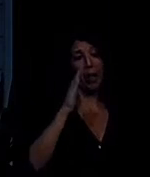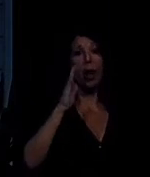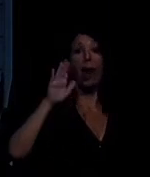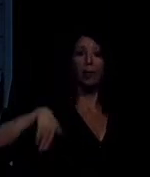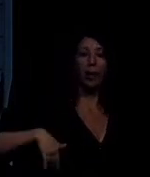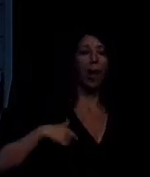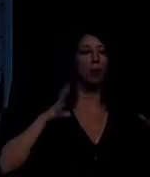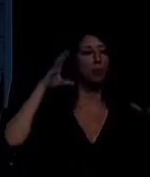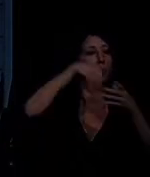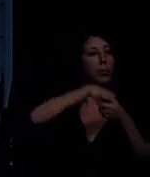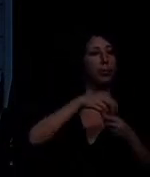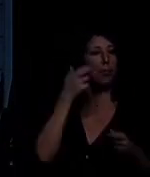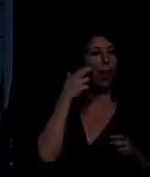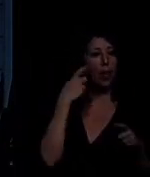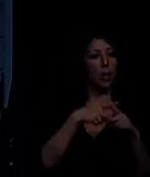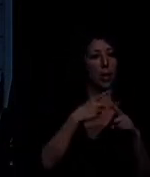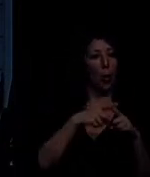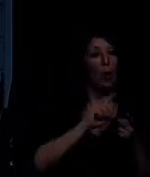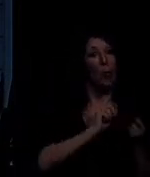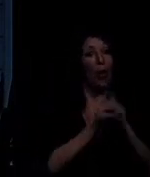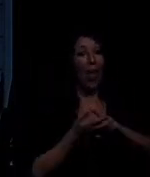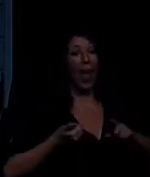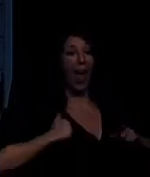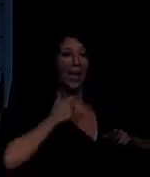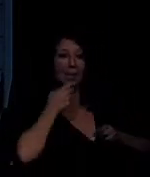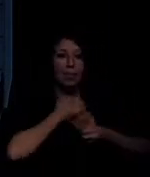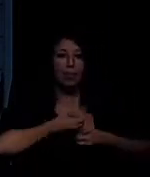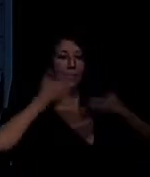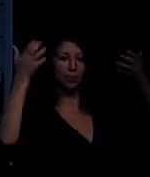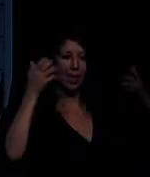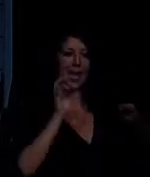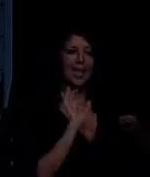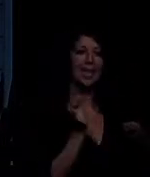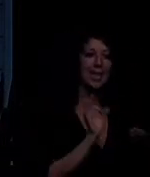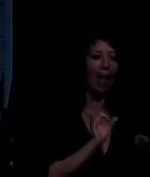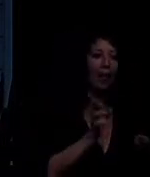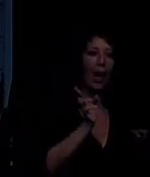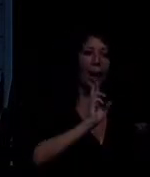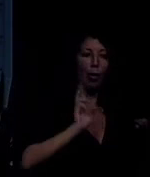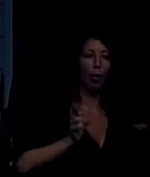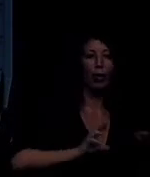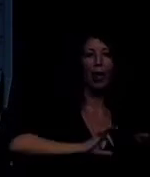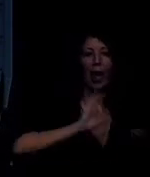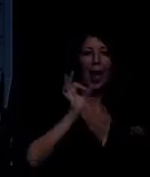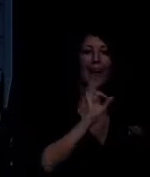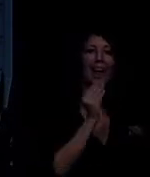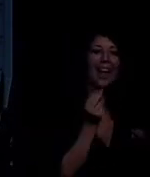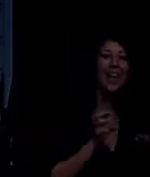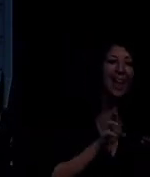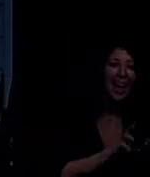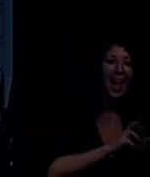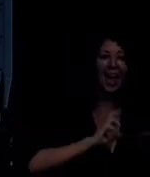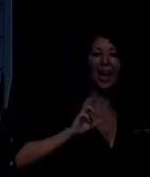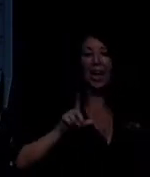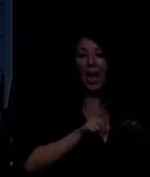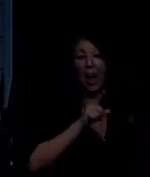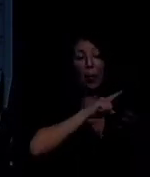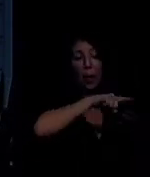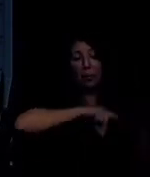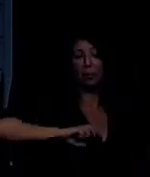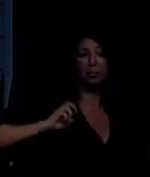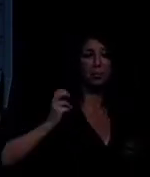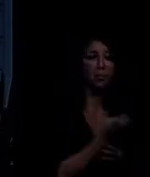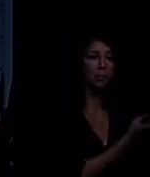metieron la disciplina del terror sexual a fondo, ¿no? Estoy hablando de Sandra Palo, de Rocío Bánico, de Sonia Caravantes, de Ana Kerr, de Laura Luelmo y de tantas y tantas